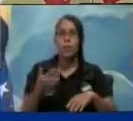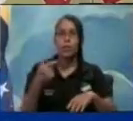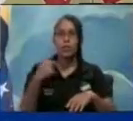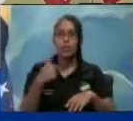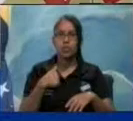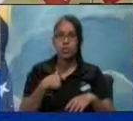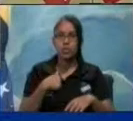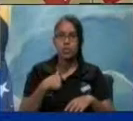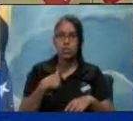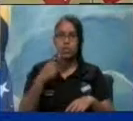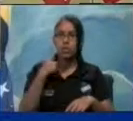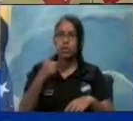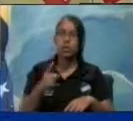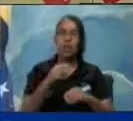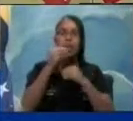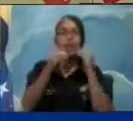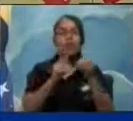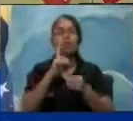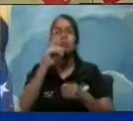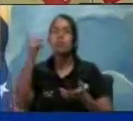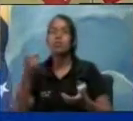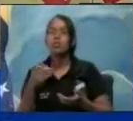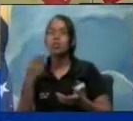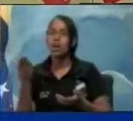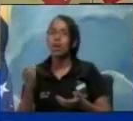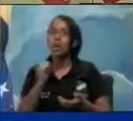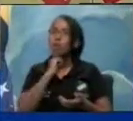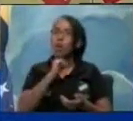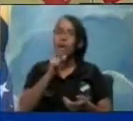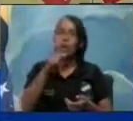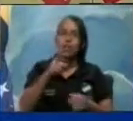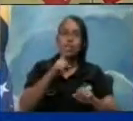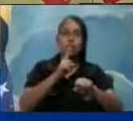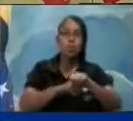al cielito una pregunta: ¿cuál es tu hora